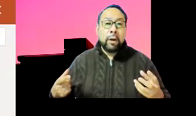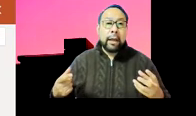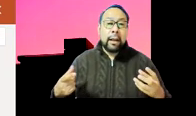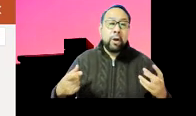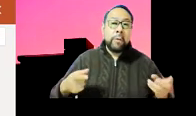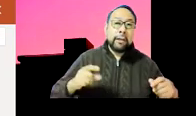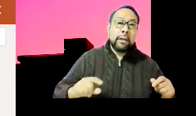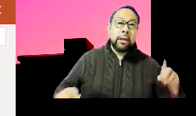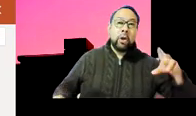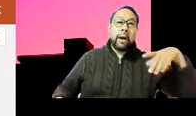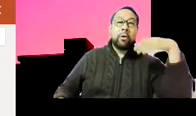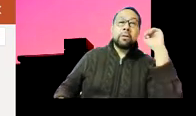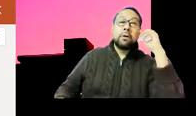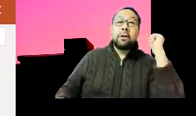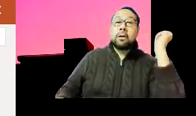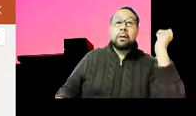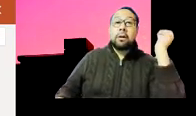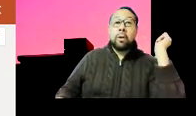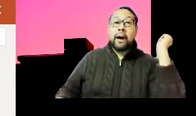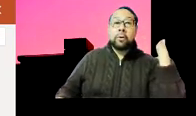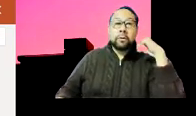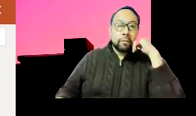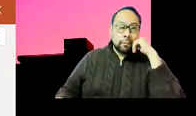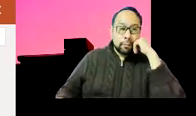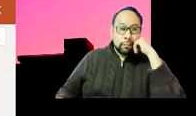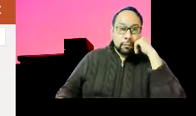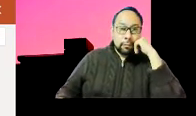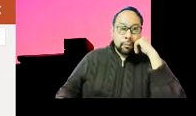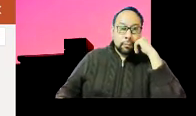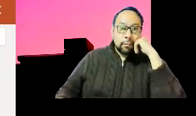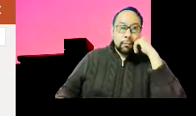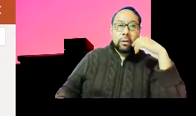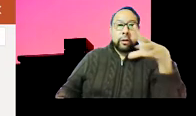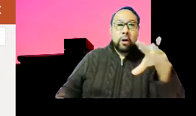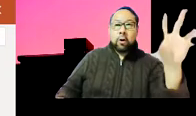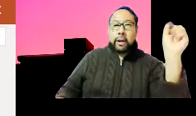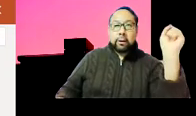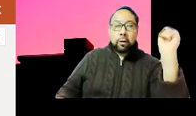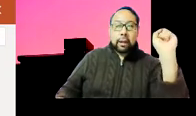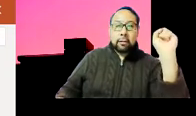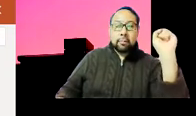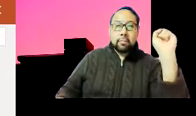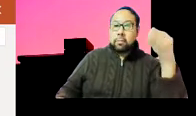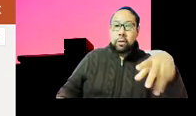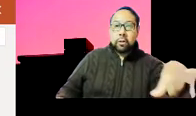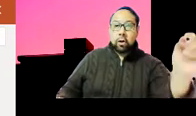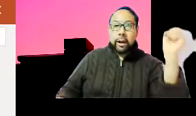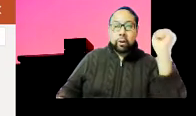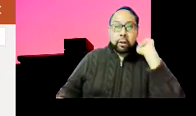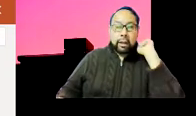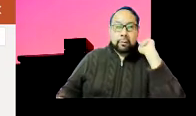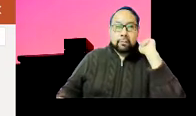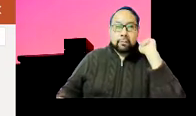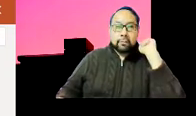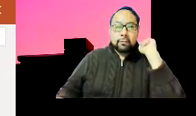si la mujer, la novia, dice, no vamos, no vamos. No quiero comer tortas, no se